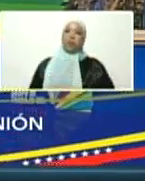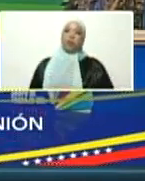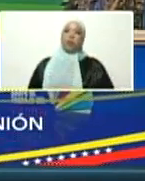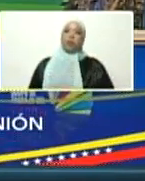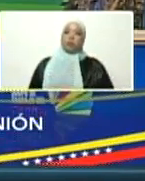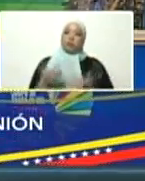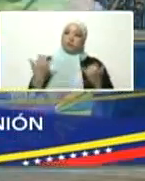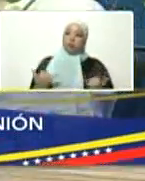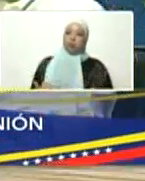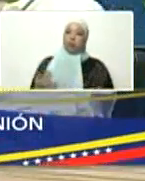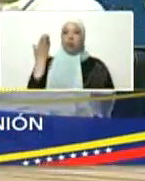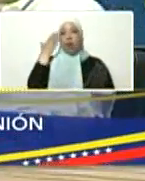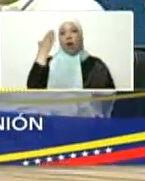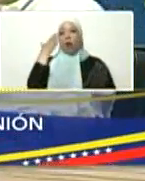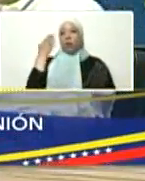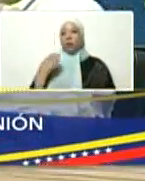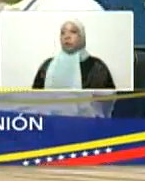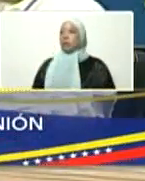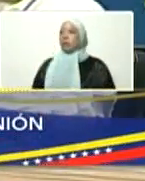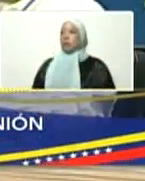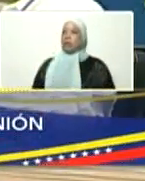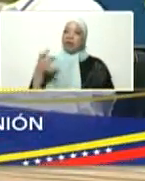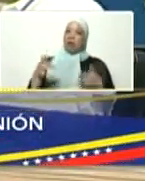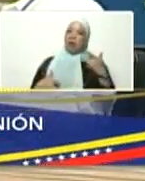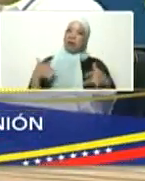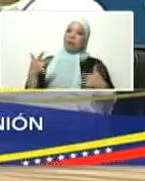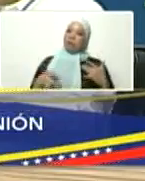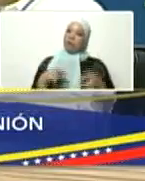sí. ¿Cuál es la agenda?